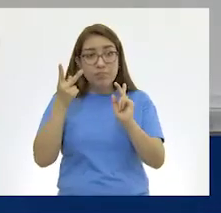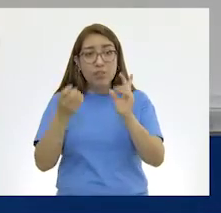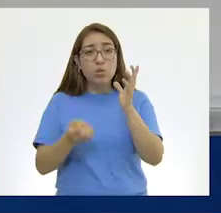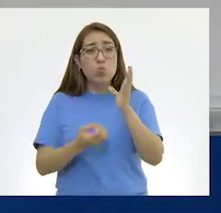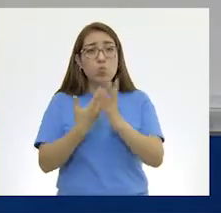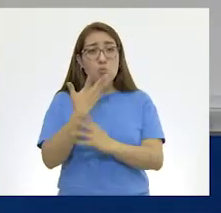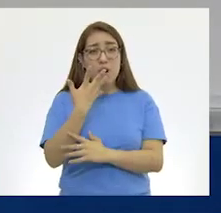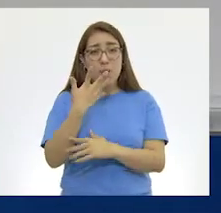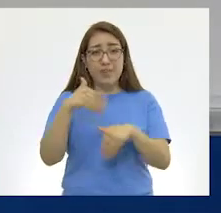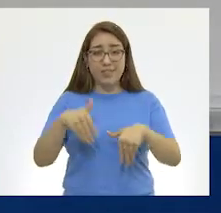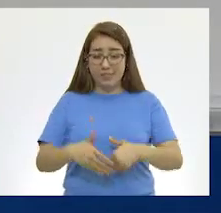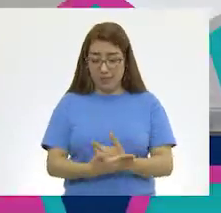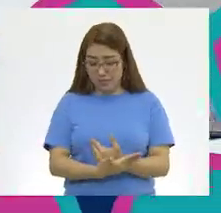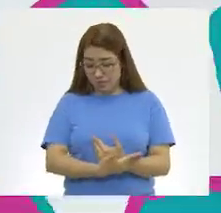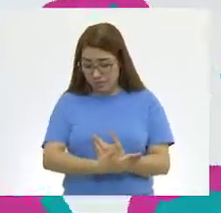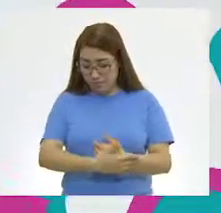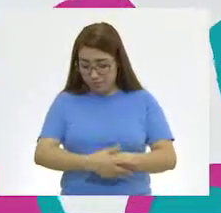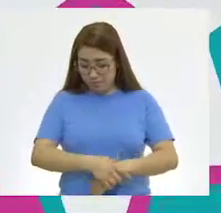Sí.